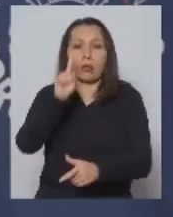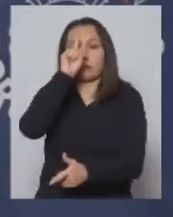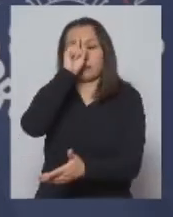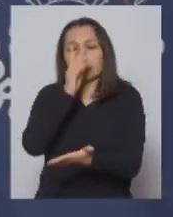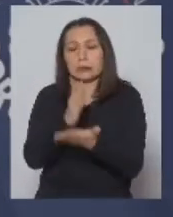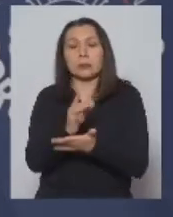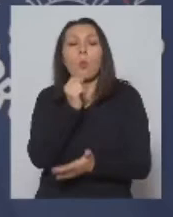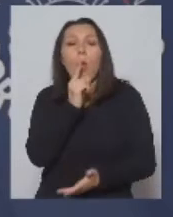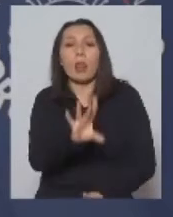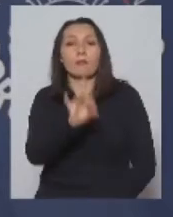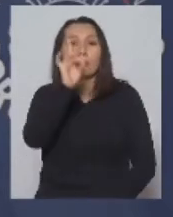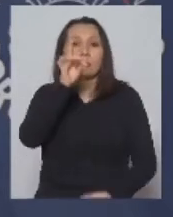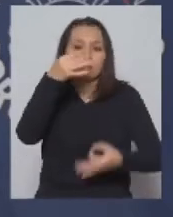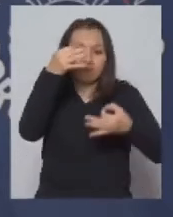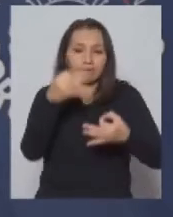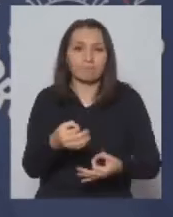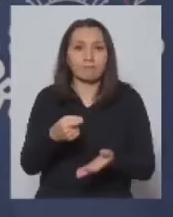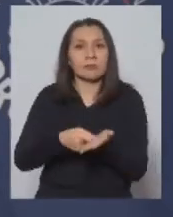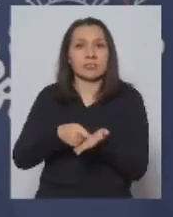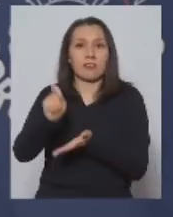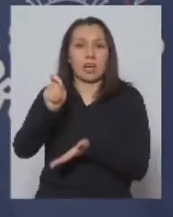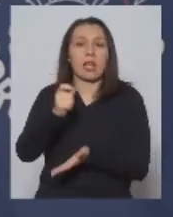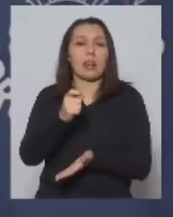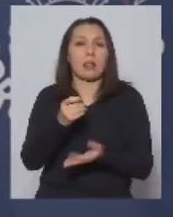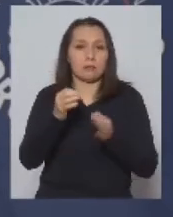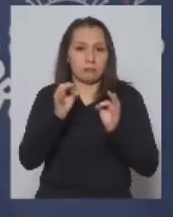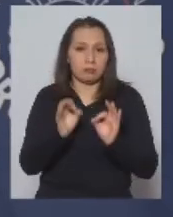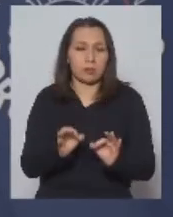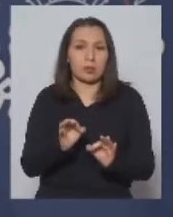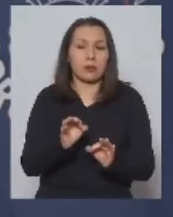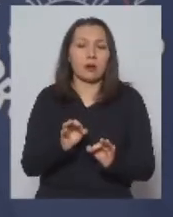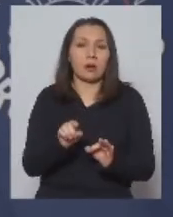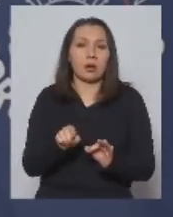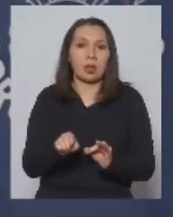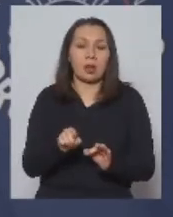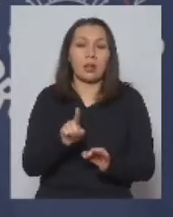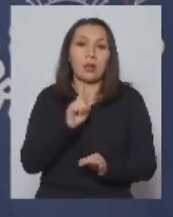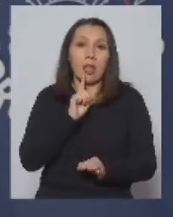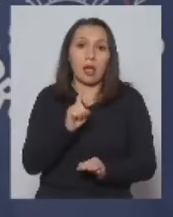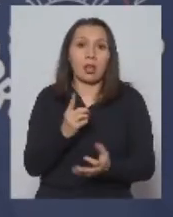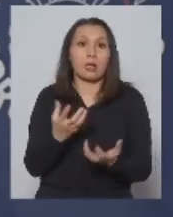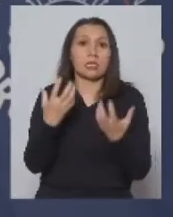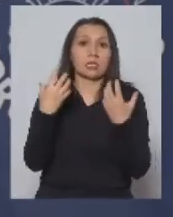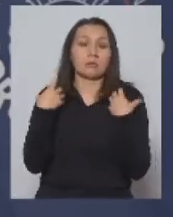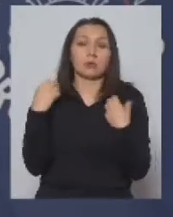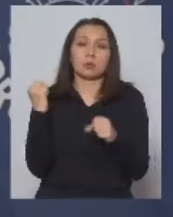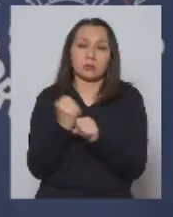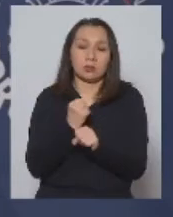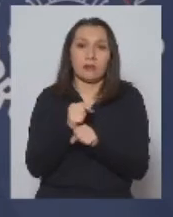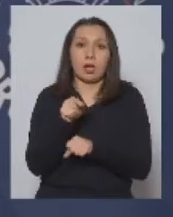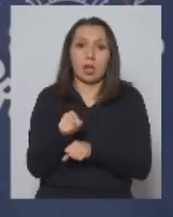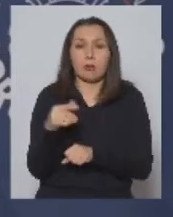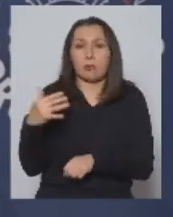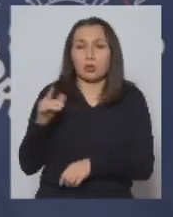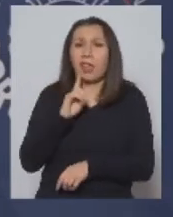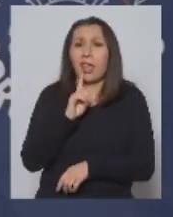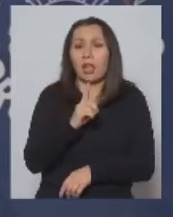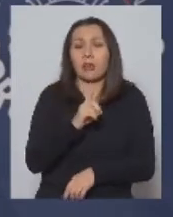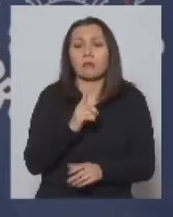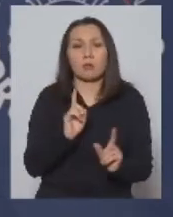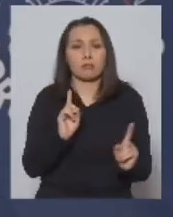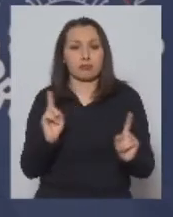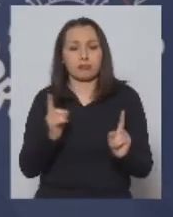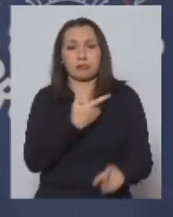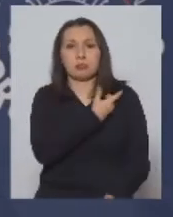decisión validada por lo demás, por supuesto, como corresponde, por quien tiene la labor fundamental, que es presidir